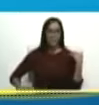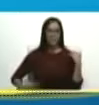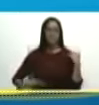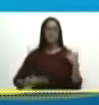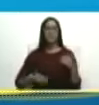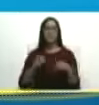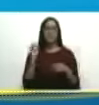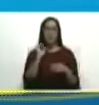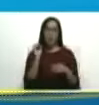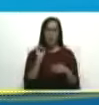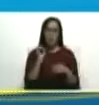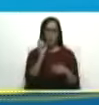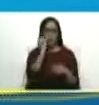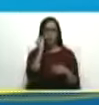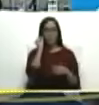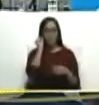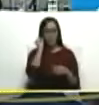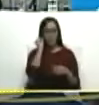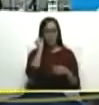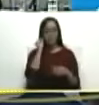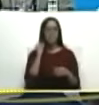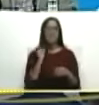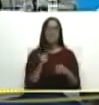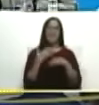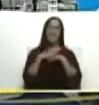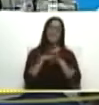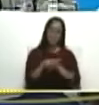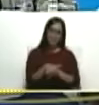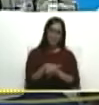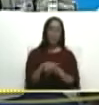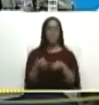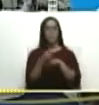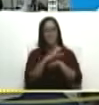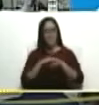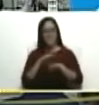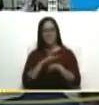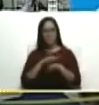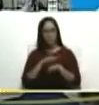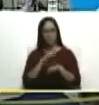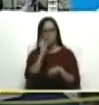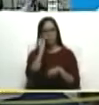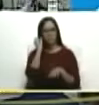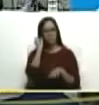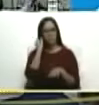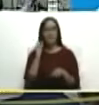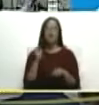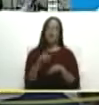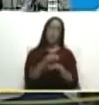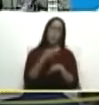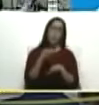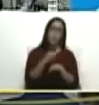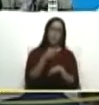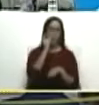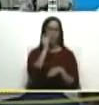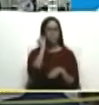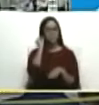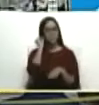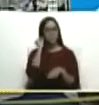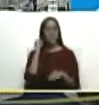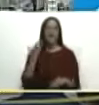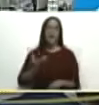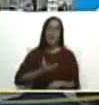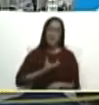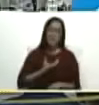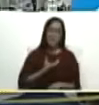vicepresidenta ejecutiva e integrada por los ministros o ministras, gobernadores o gobernadoras,